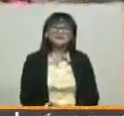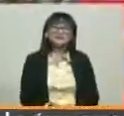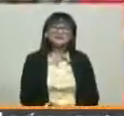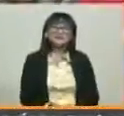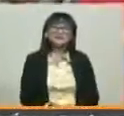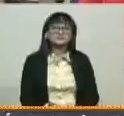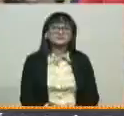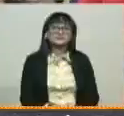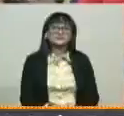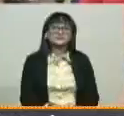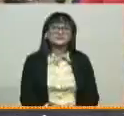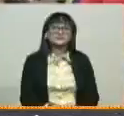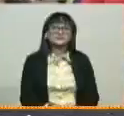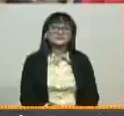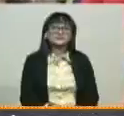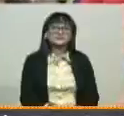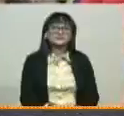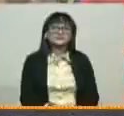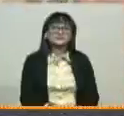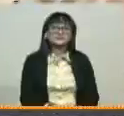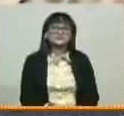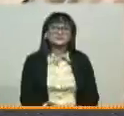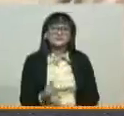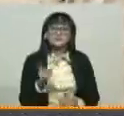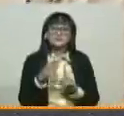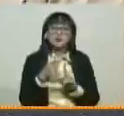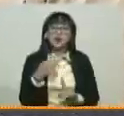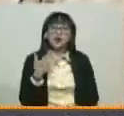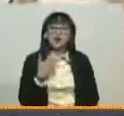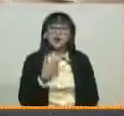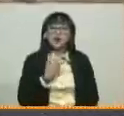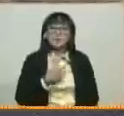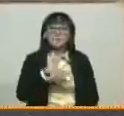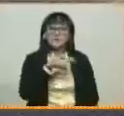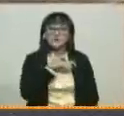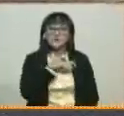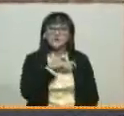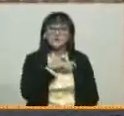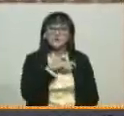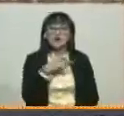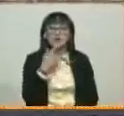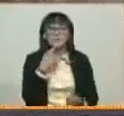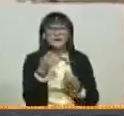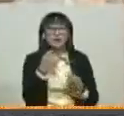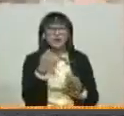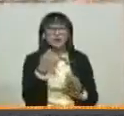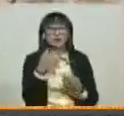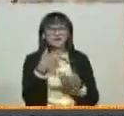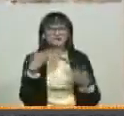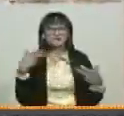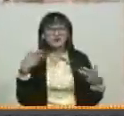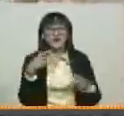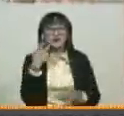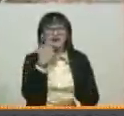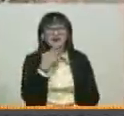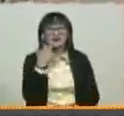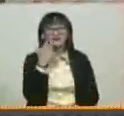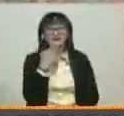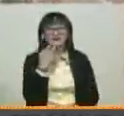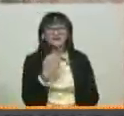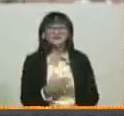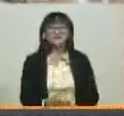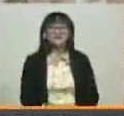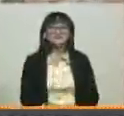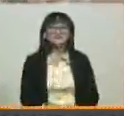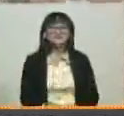En Venezuela, vamos a decirlo en español primero. Aquí están los periodistas que lo traducen en inglés. Yo